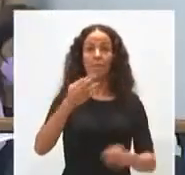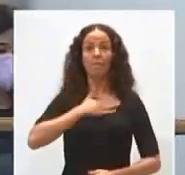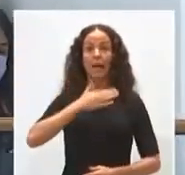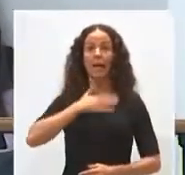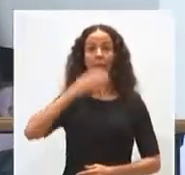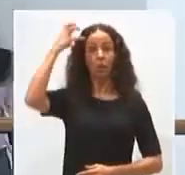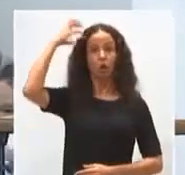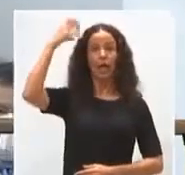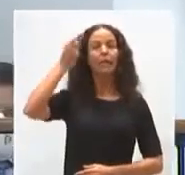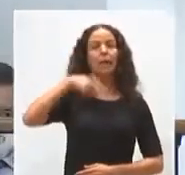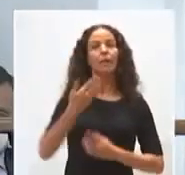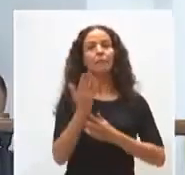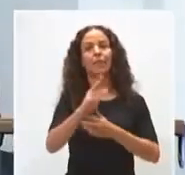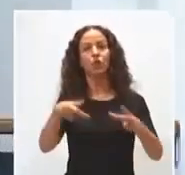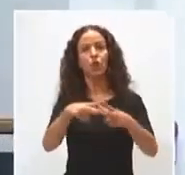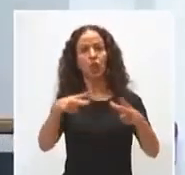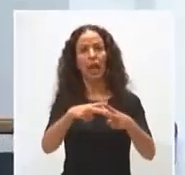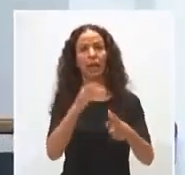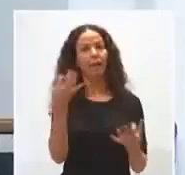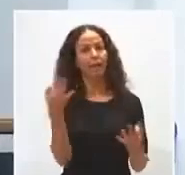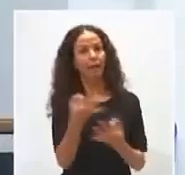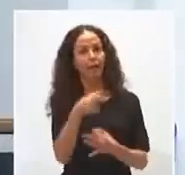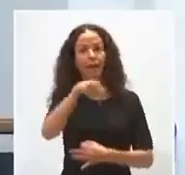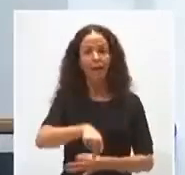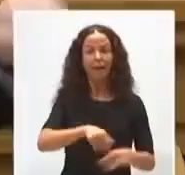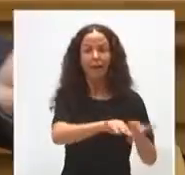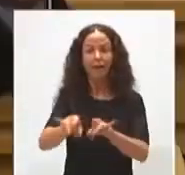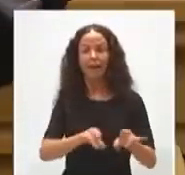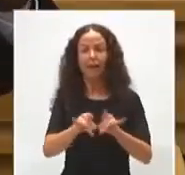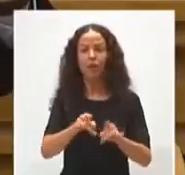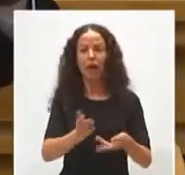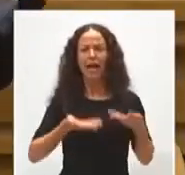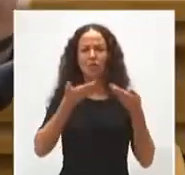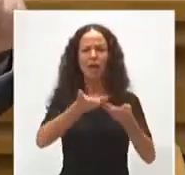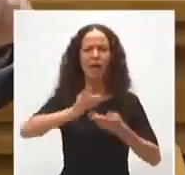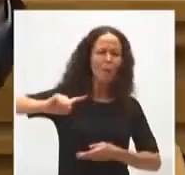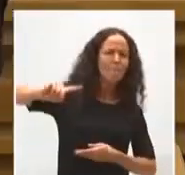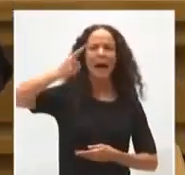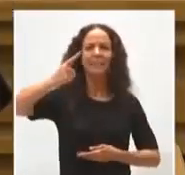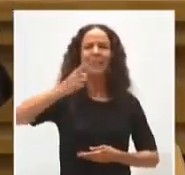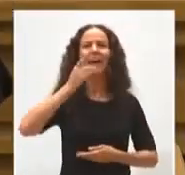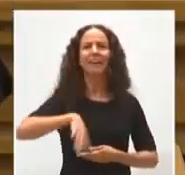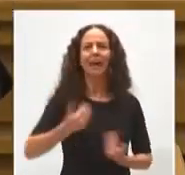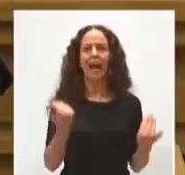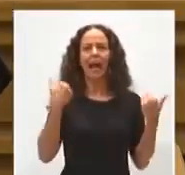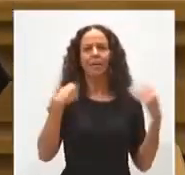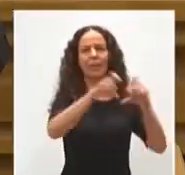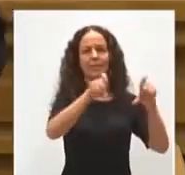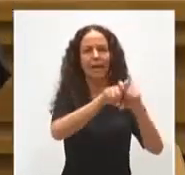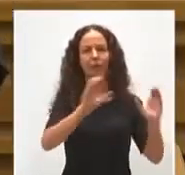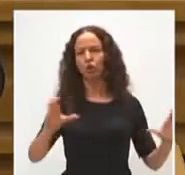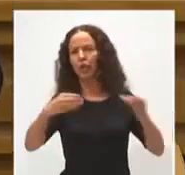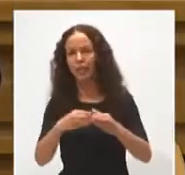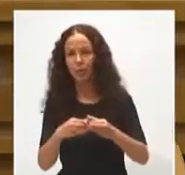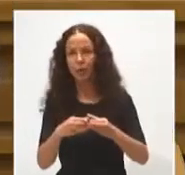y de los agentes sociales el que está sea la región que más ha ayudado a los empresarios a sus colectivos se